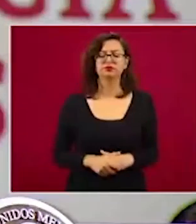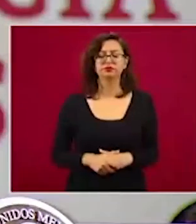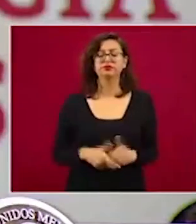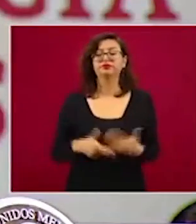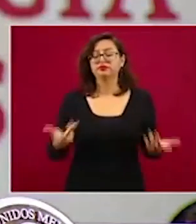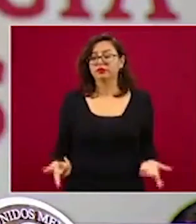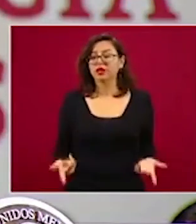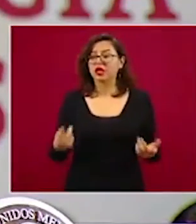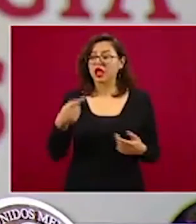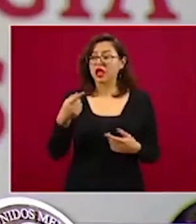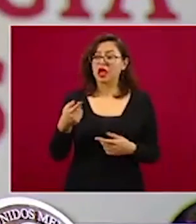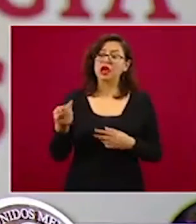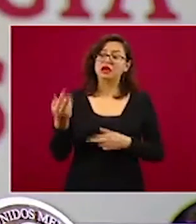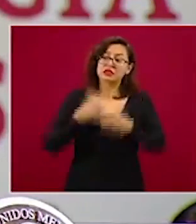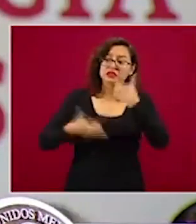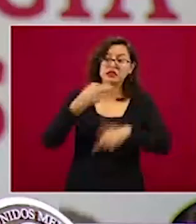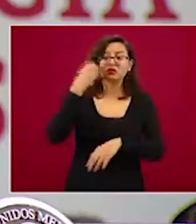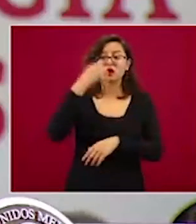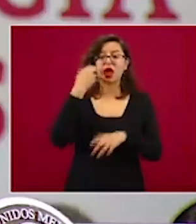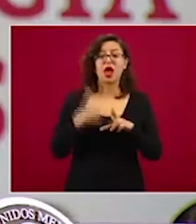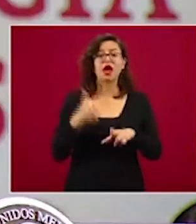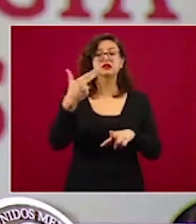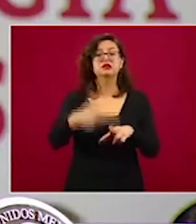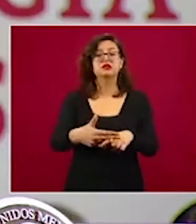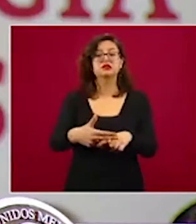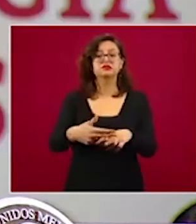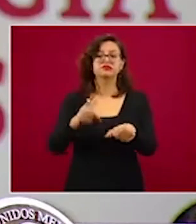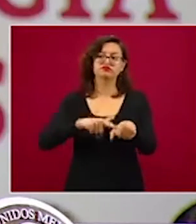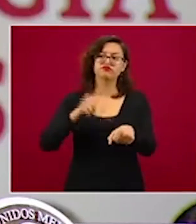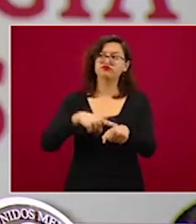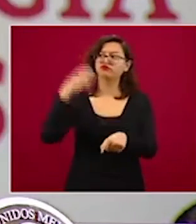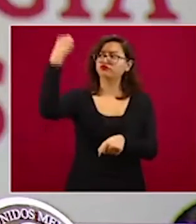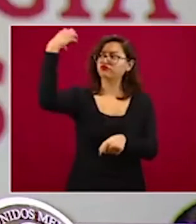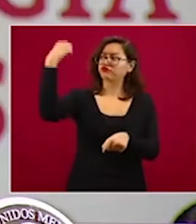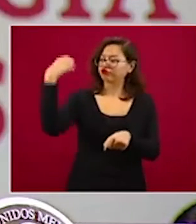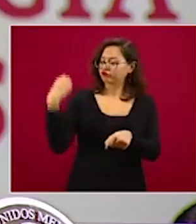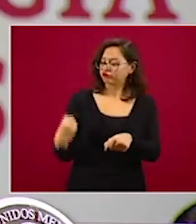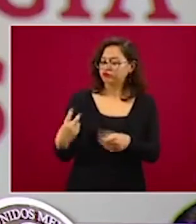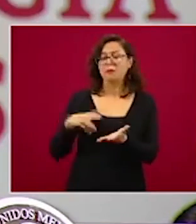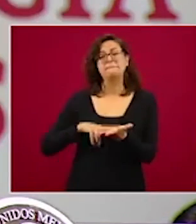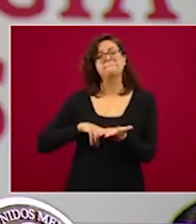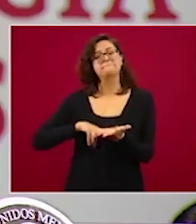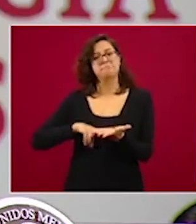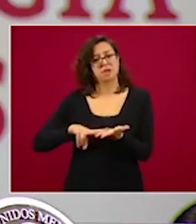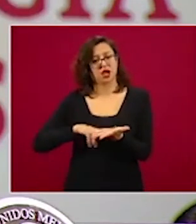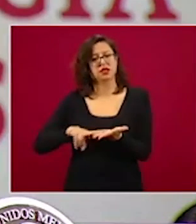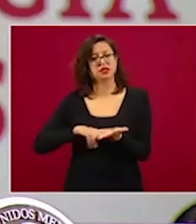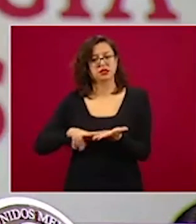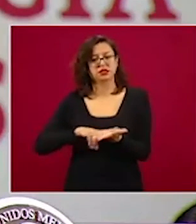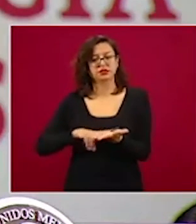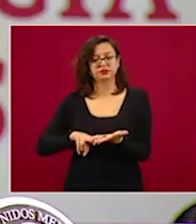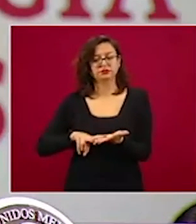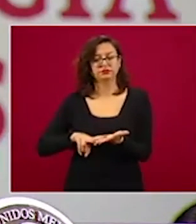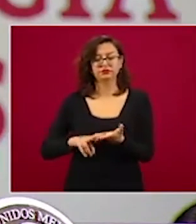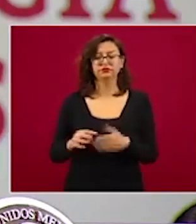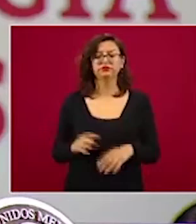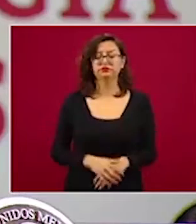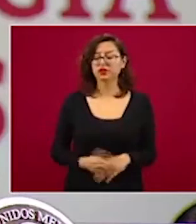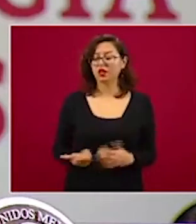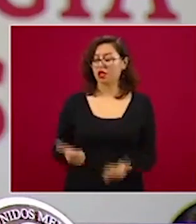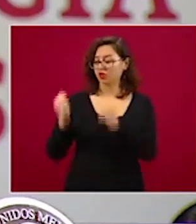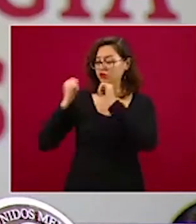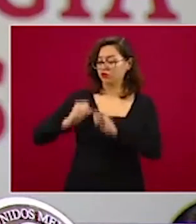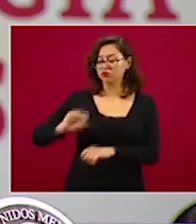se darán con semáforo verde. Esta es una decisión de las autoridades de